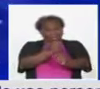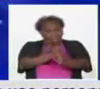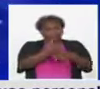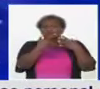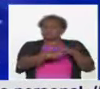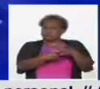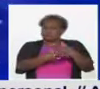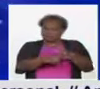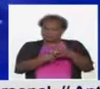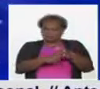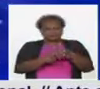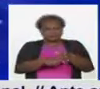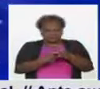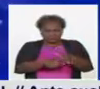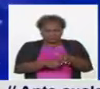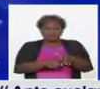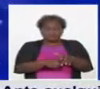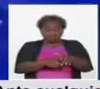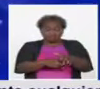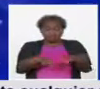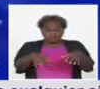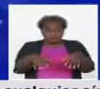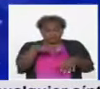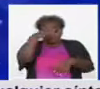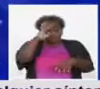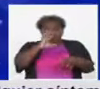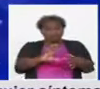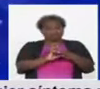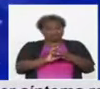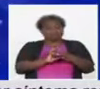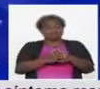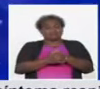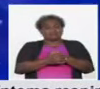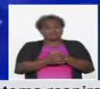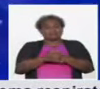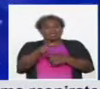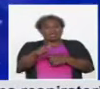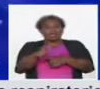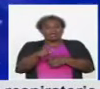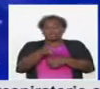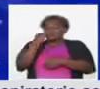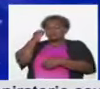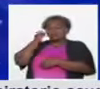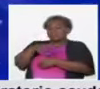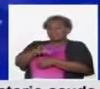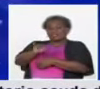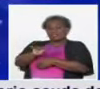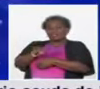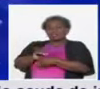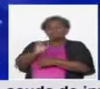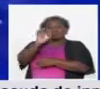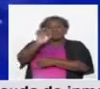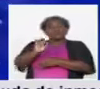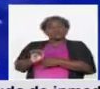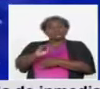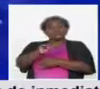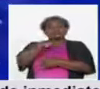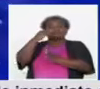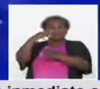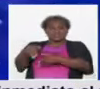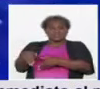pero indiscutiblemente es muy compleja en estos momentos. Se incrementa el porcentaje de letalidad, ya se equipara con el mes de